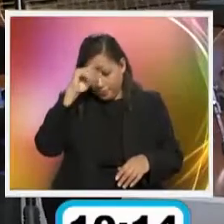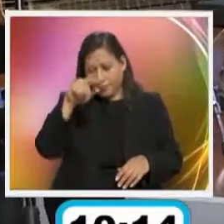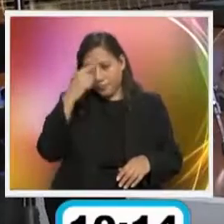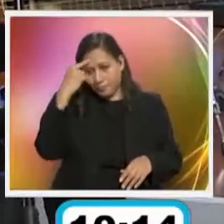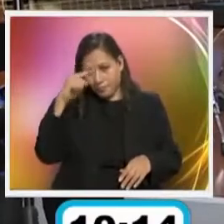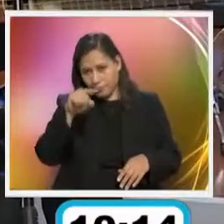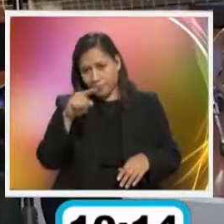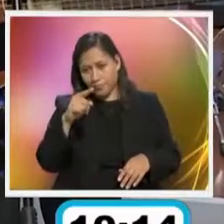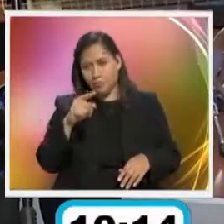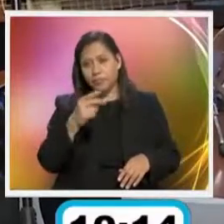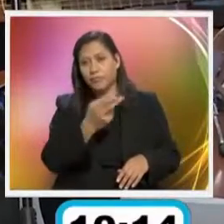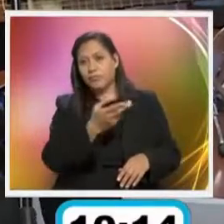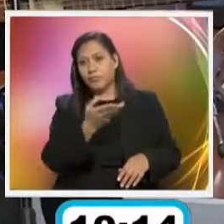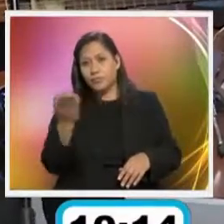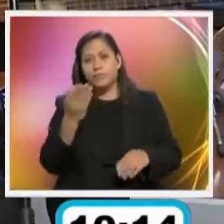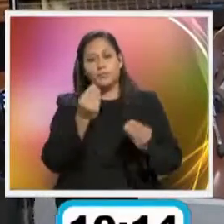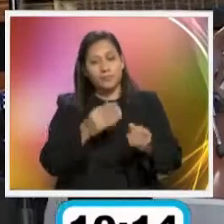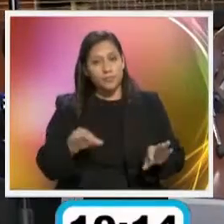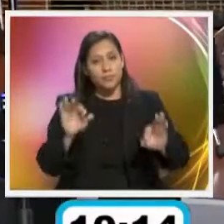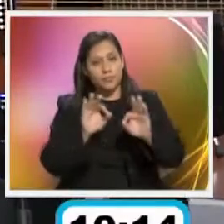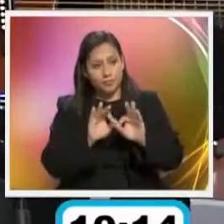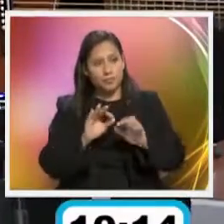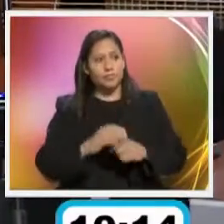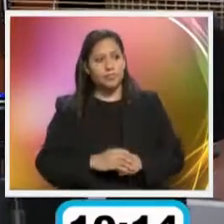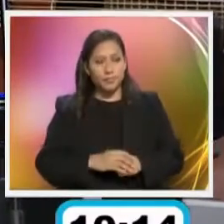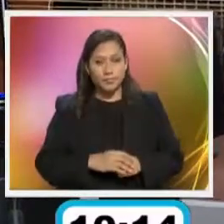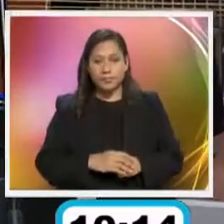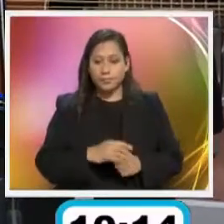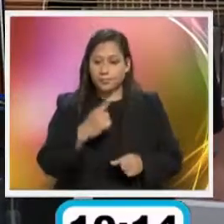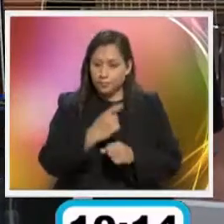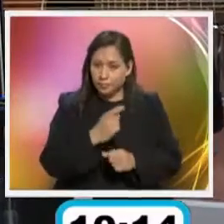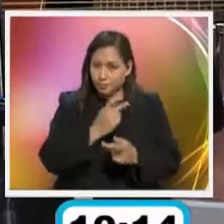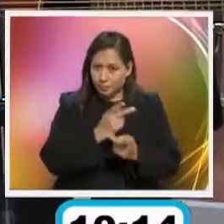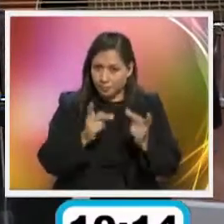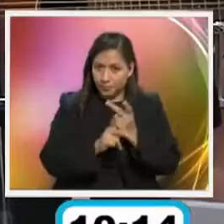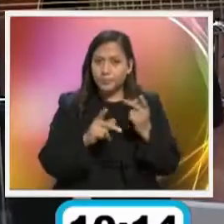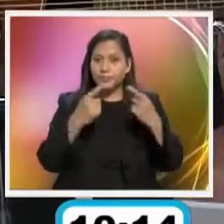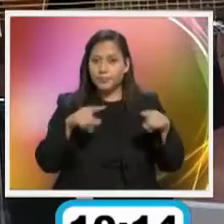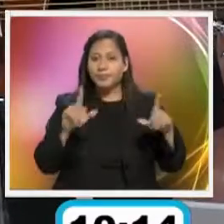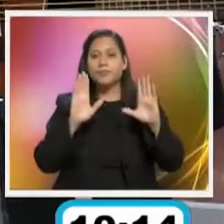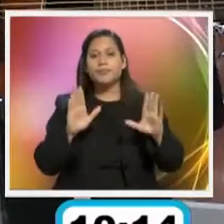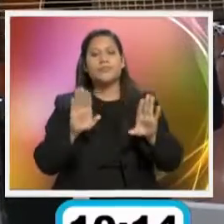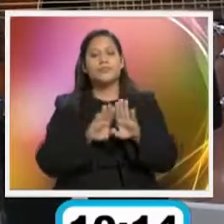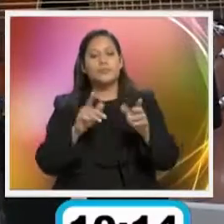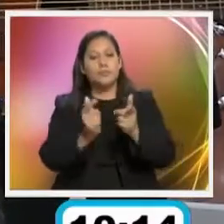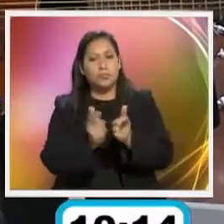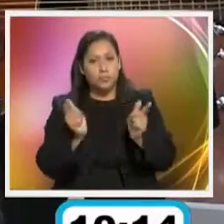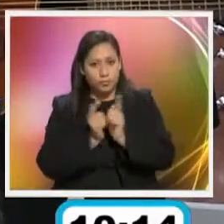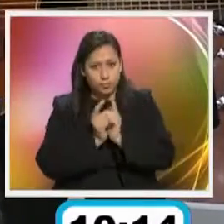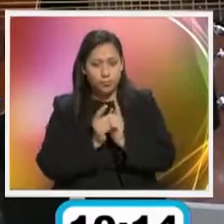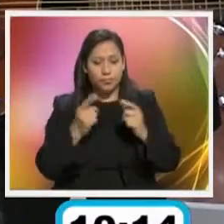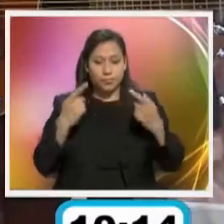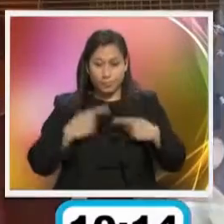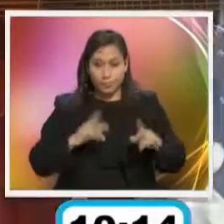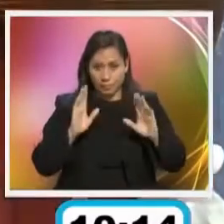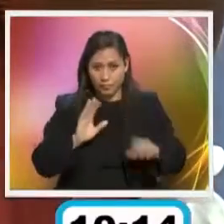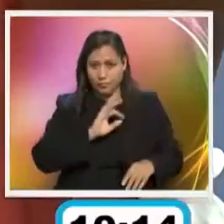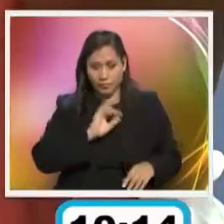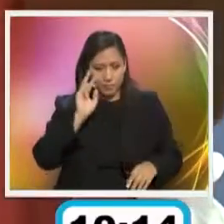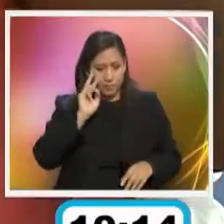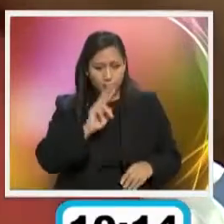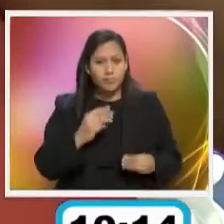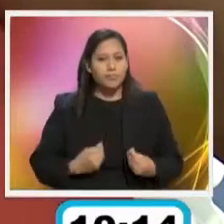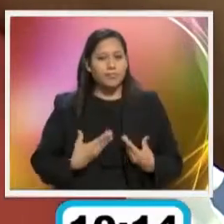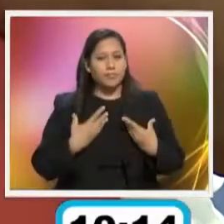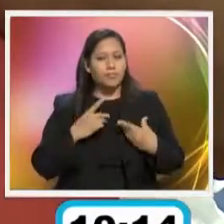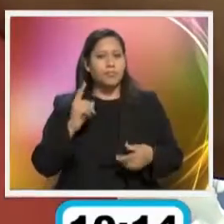ha de ser muy importante, el primer proyecto musical ya como agrupación, que ya la gente lo puede disfrutar y